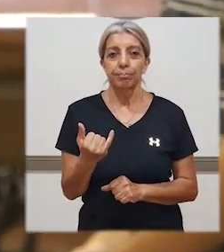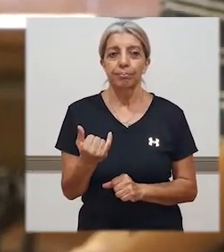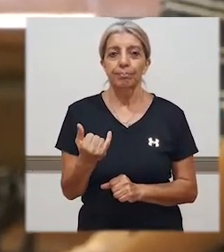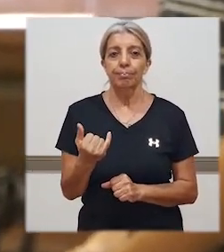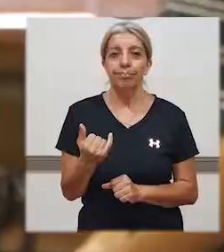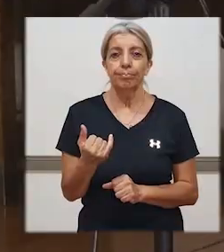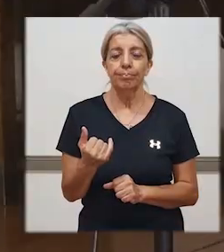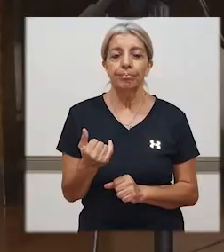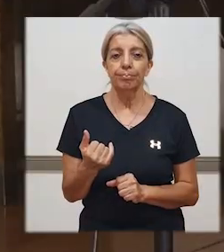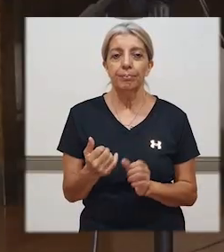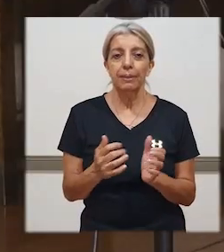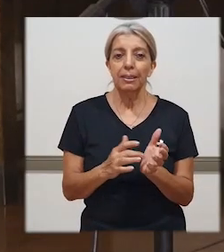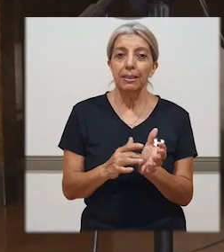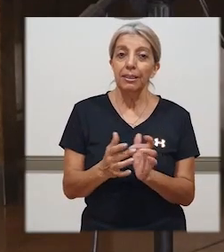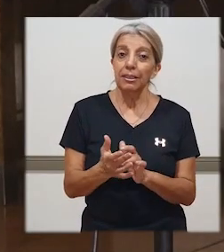nosotros.